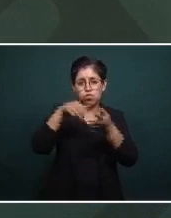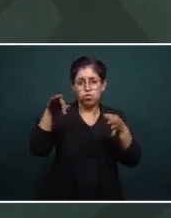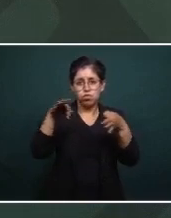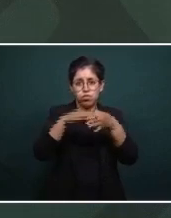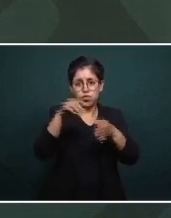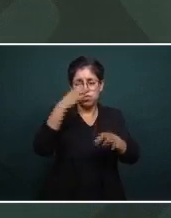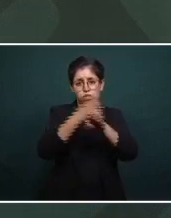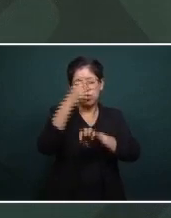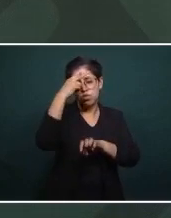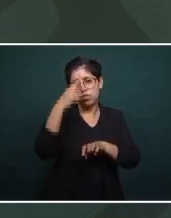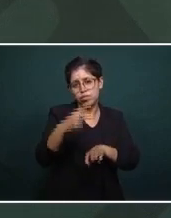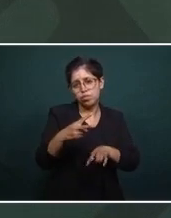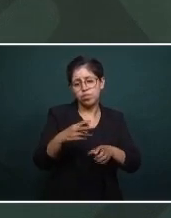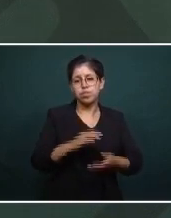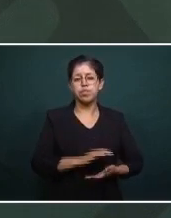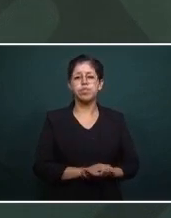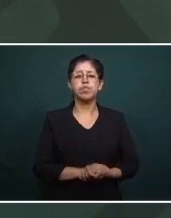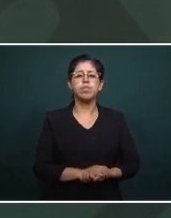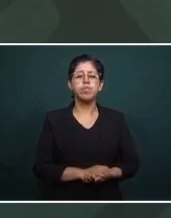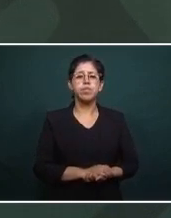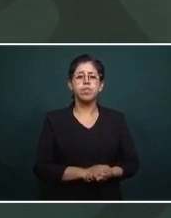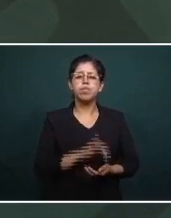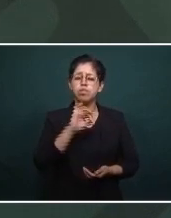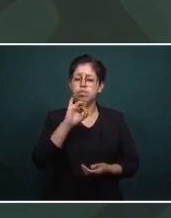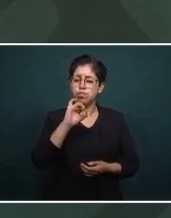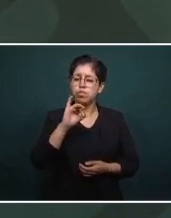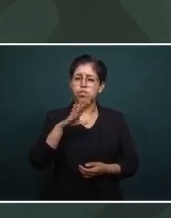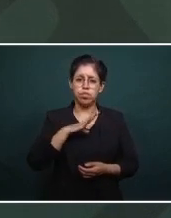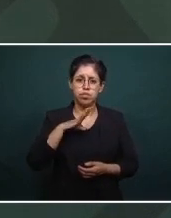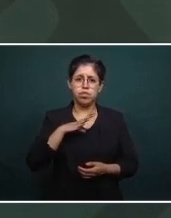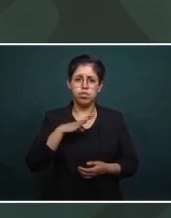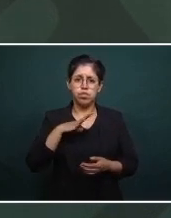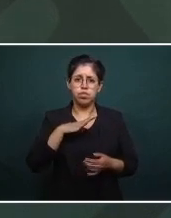y desde luego están las instalaciones